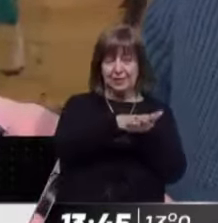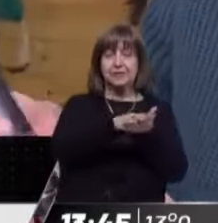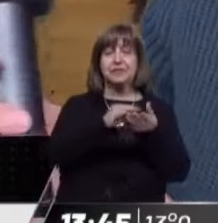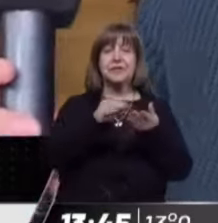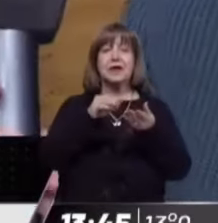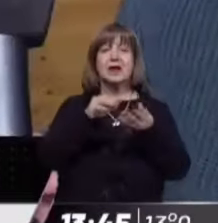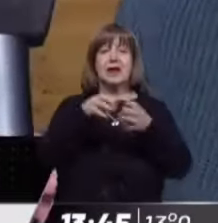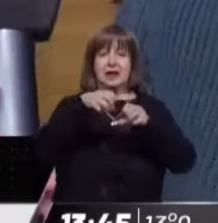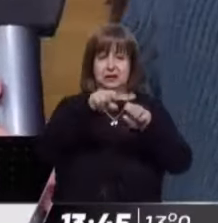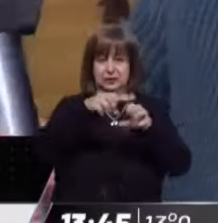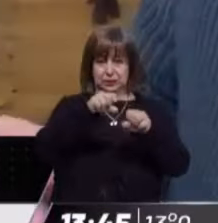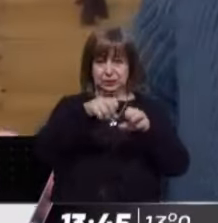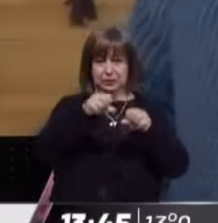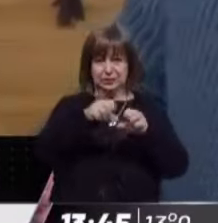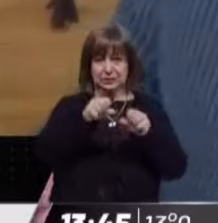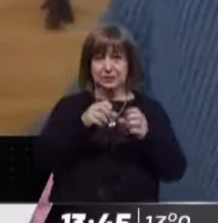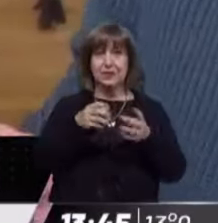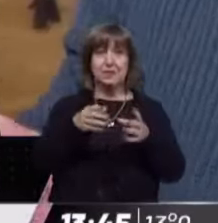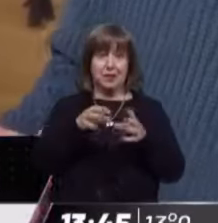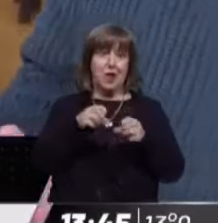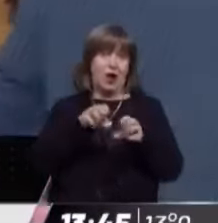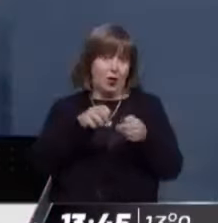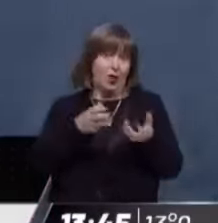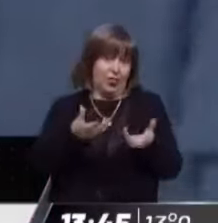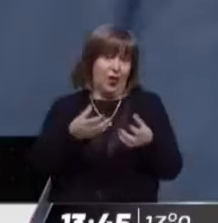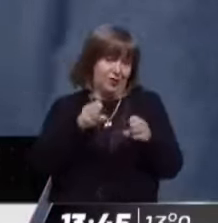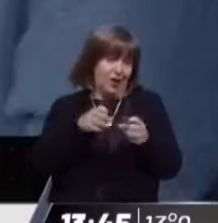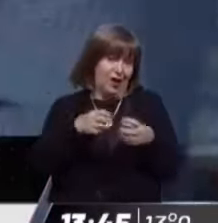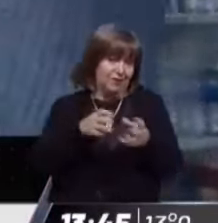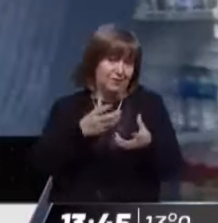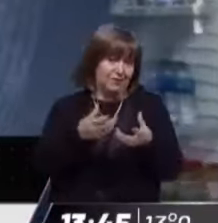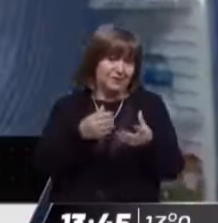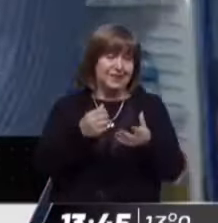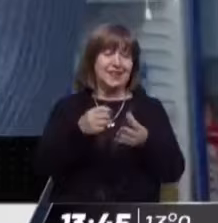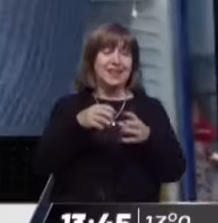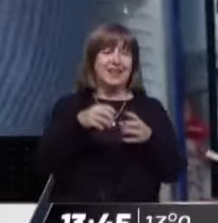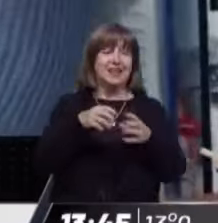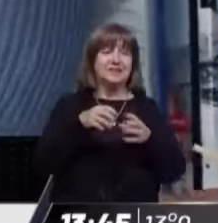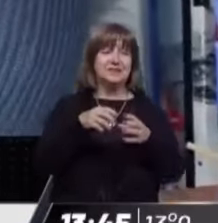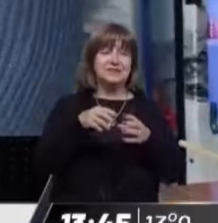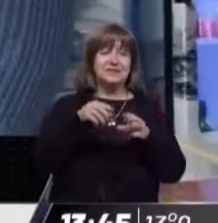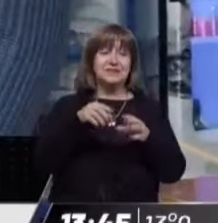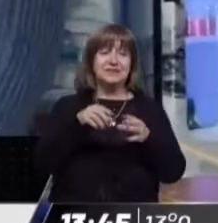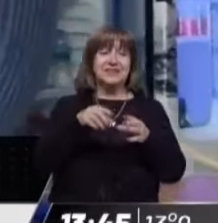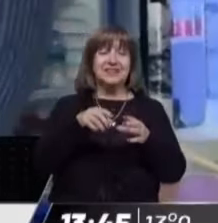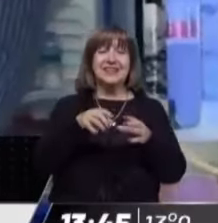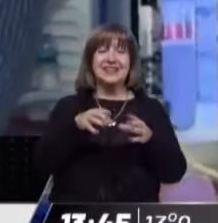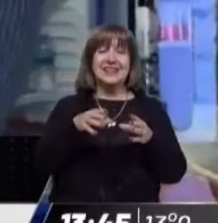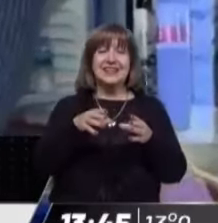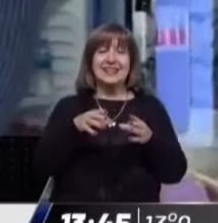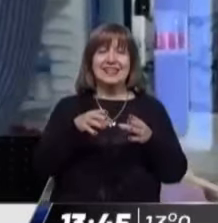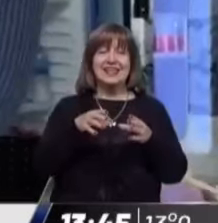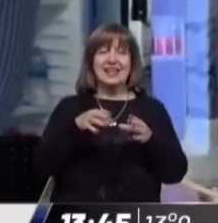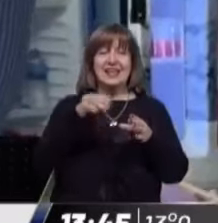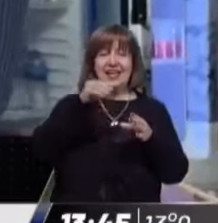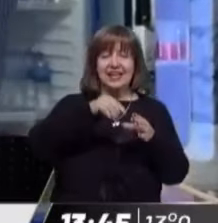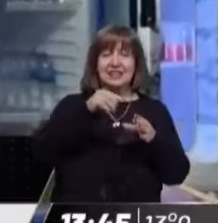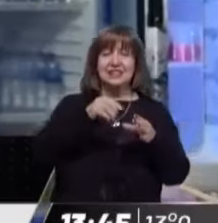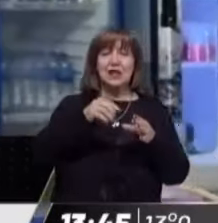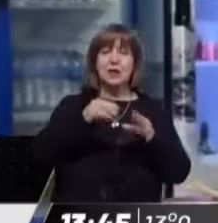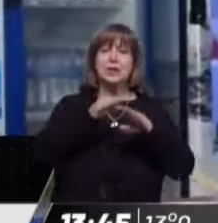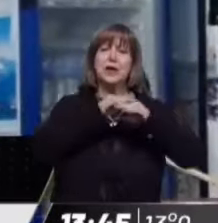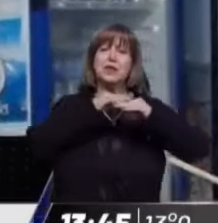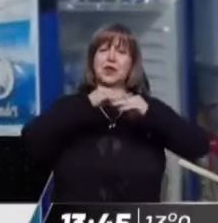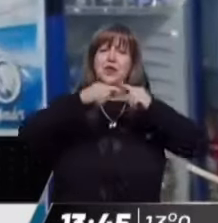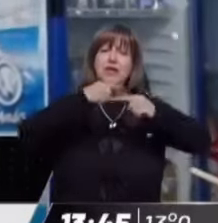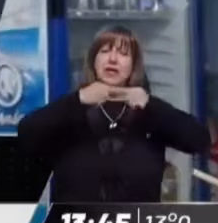huevo. Así hacemos el engrudo nosotros. Sí, claro, es un engrudo. Es un engrudo y se hace bien finito,